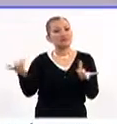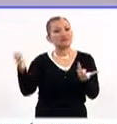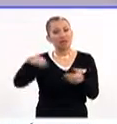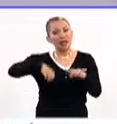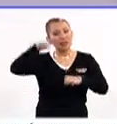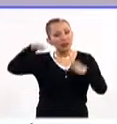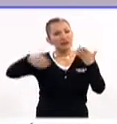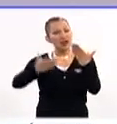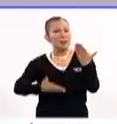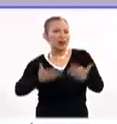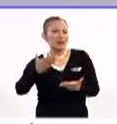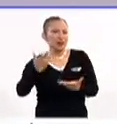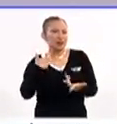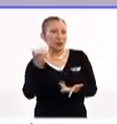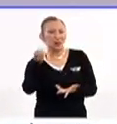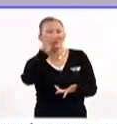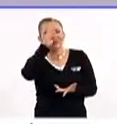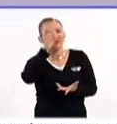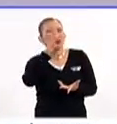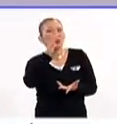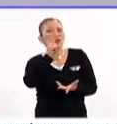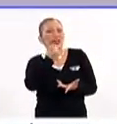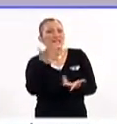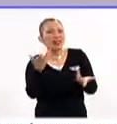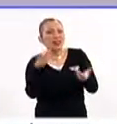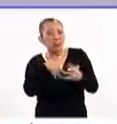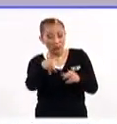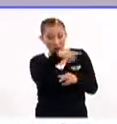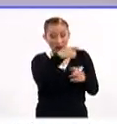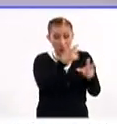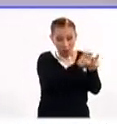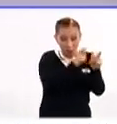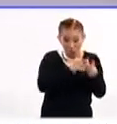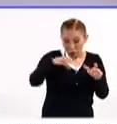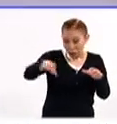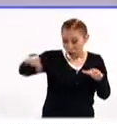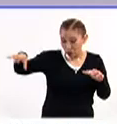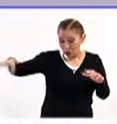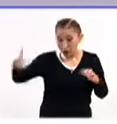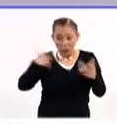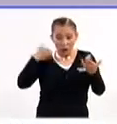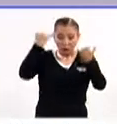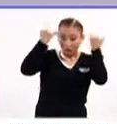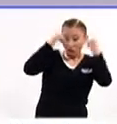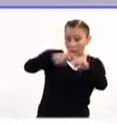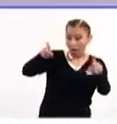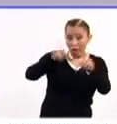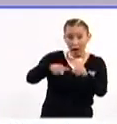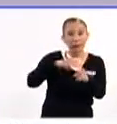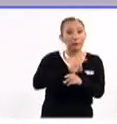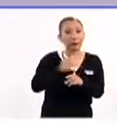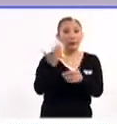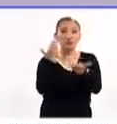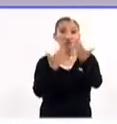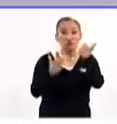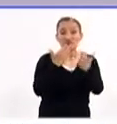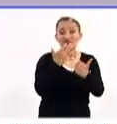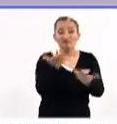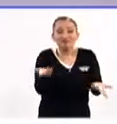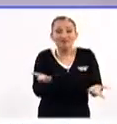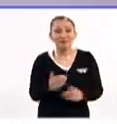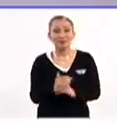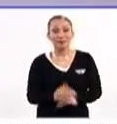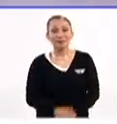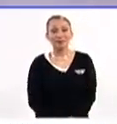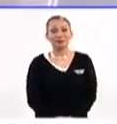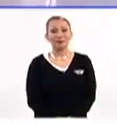y muchas veces también impide que las personas dentro de estos grupos sociales cargados de prejuicios alcancen su máximo potencial.